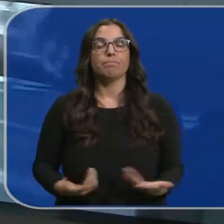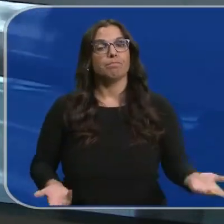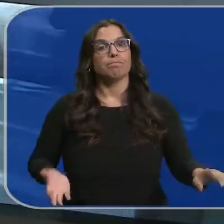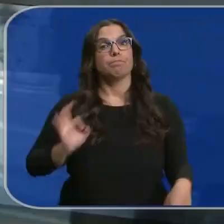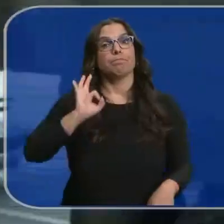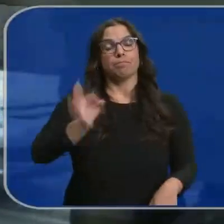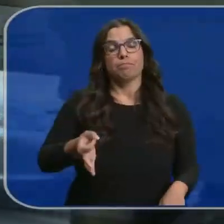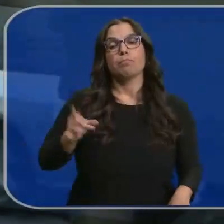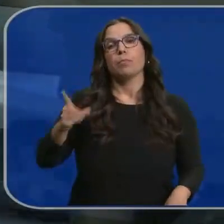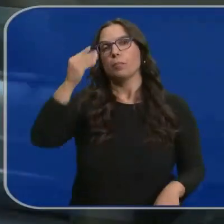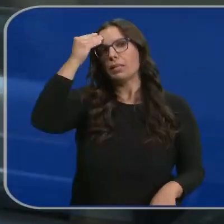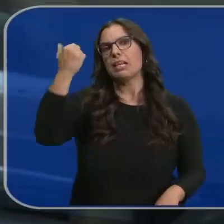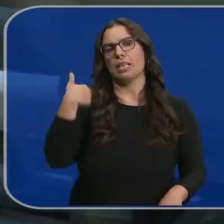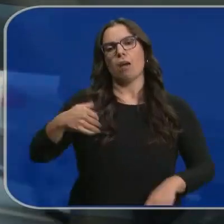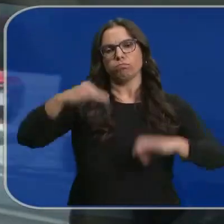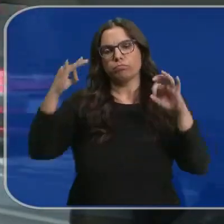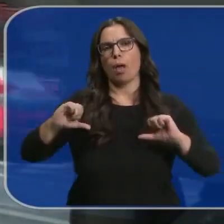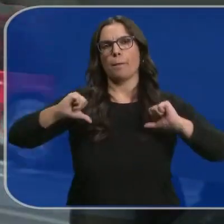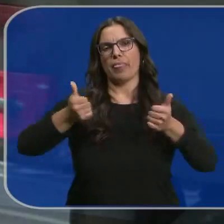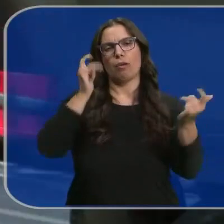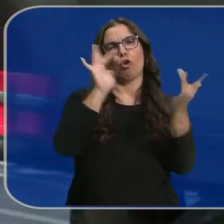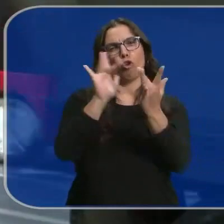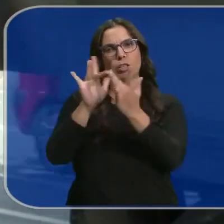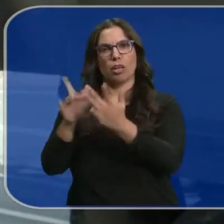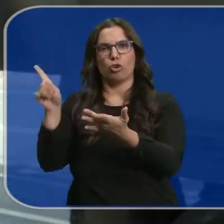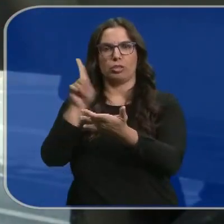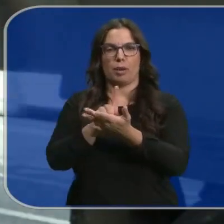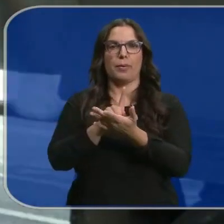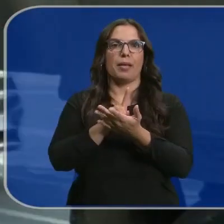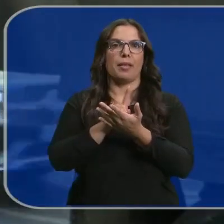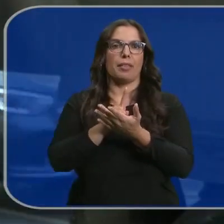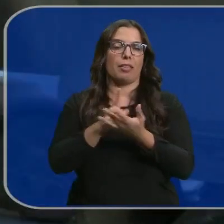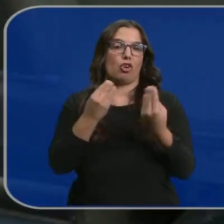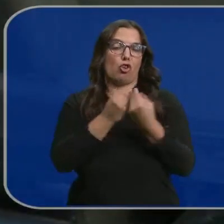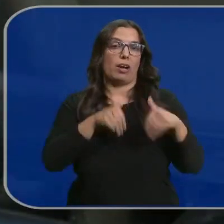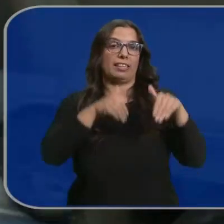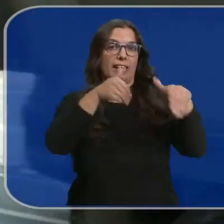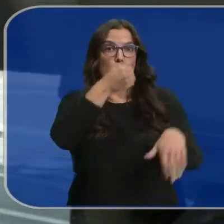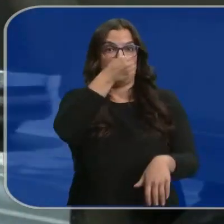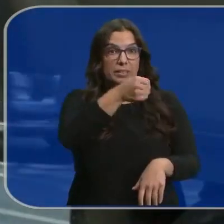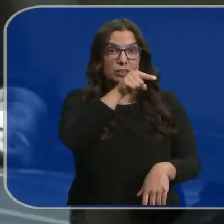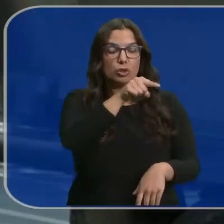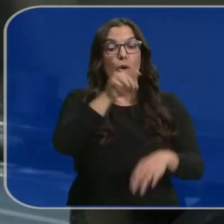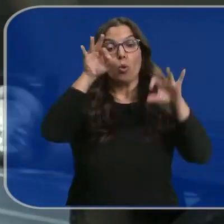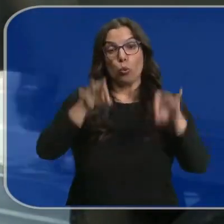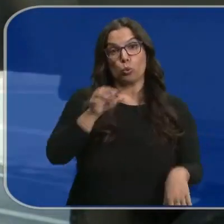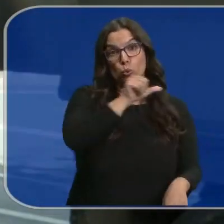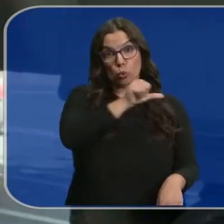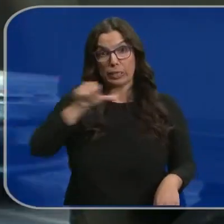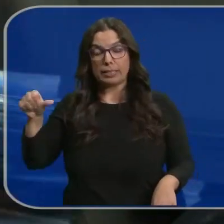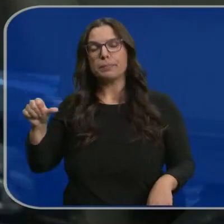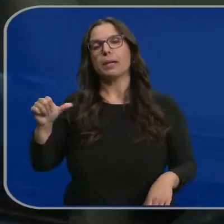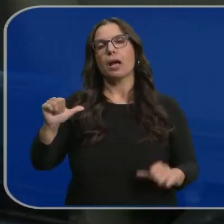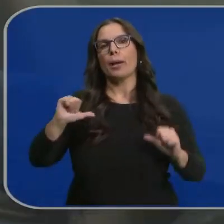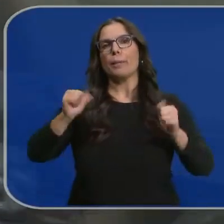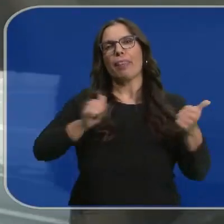Así es, creen que ya es el momento de retomar esos contactos con el candidato del Partido Socialista. Precisamente en esta semana en